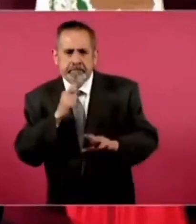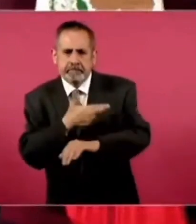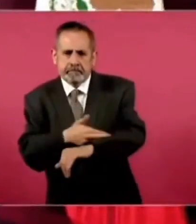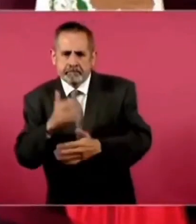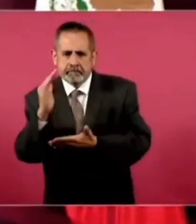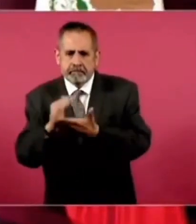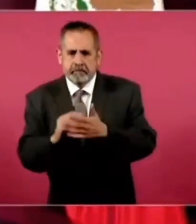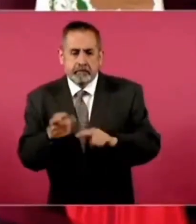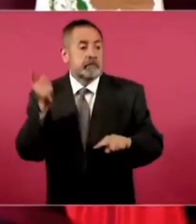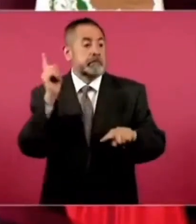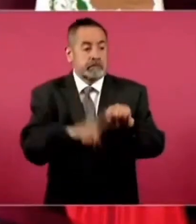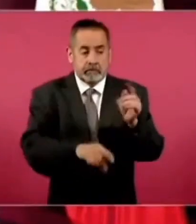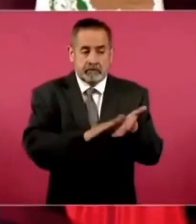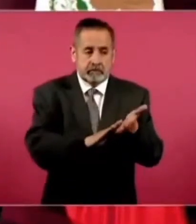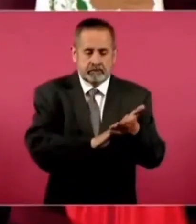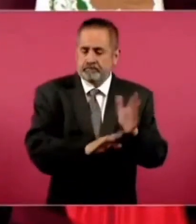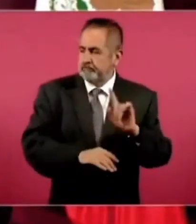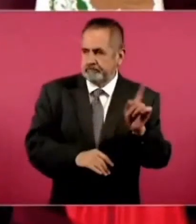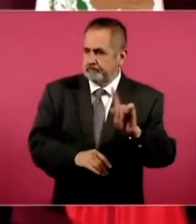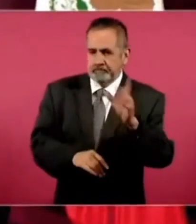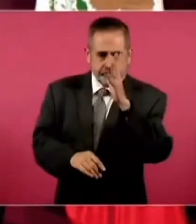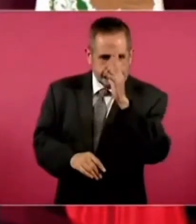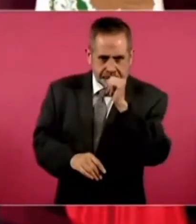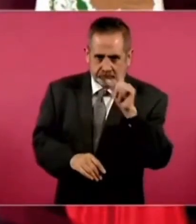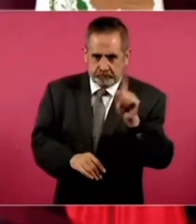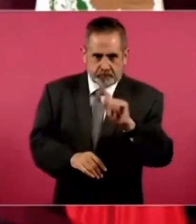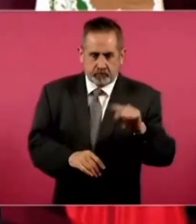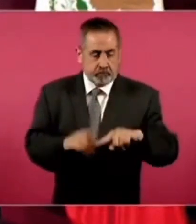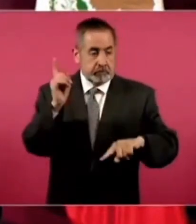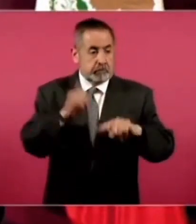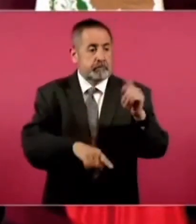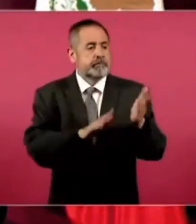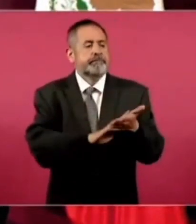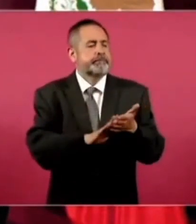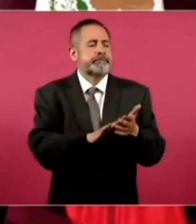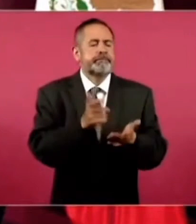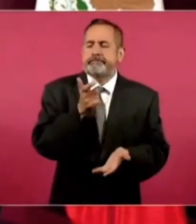No podemos condonar la deuda, eso no.